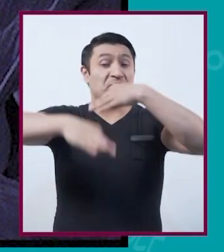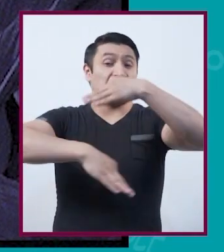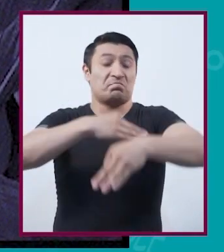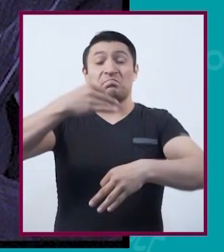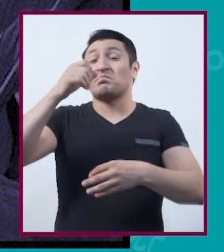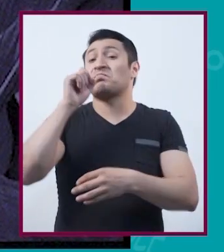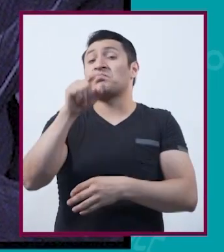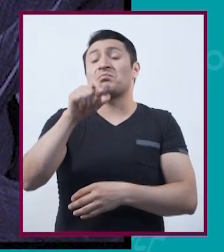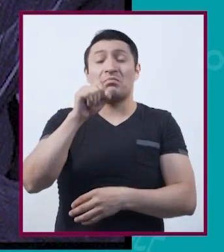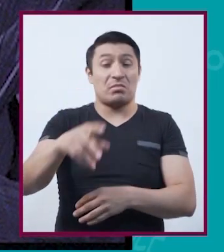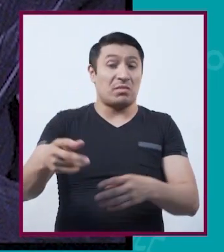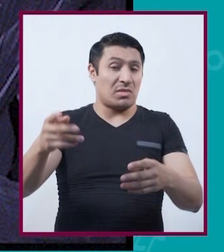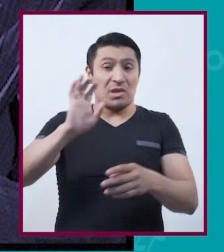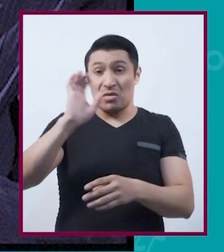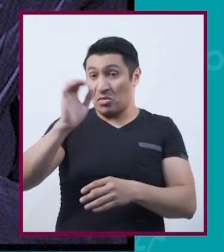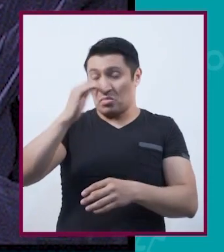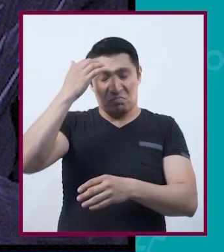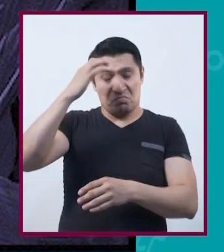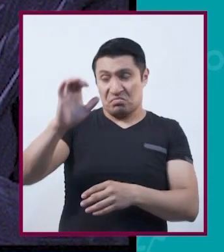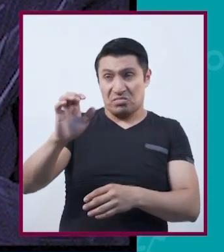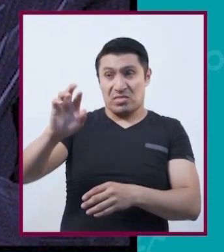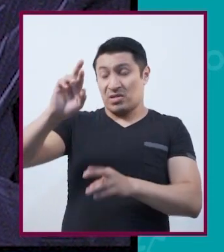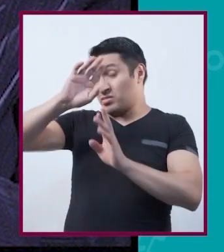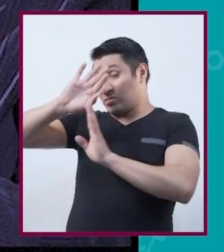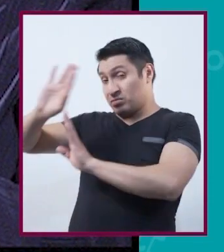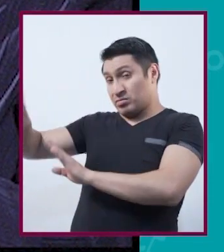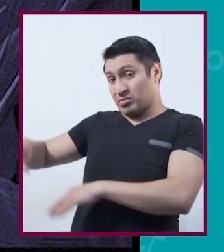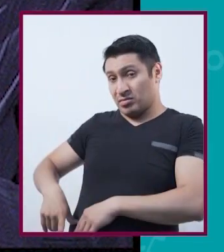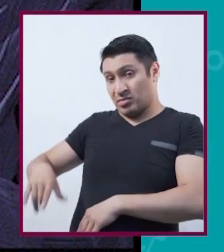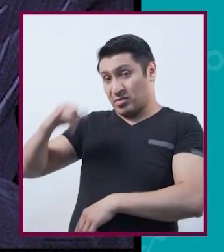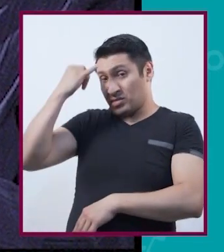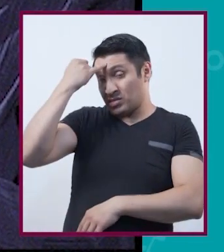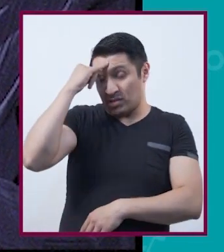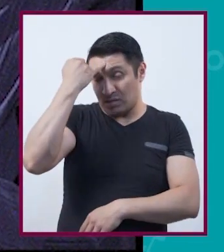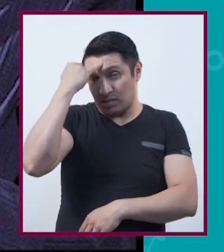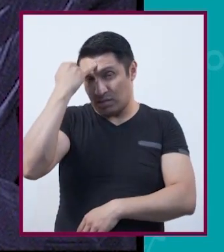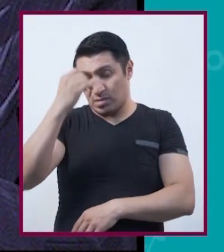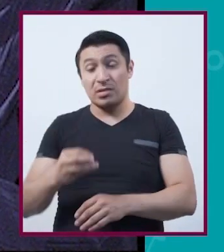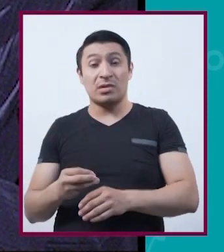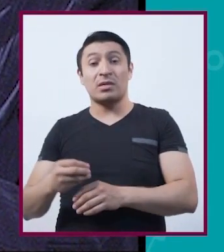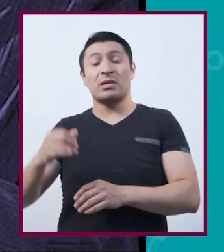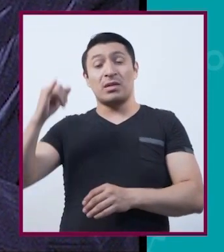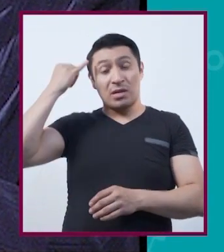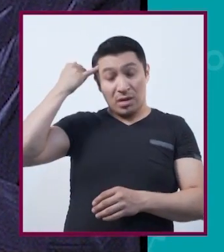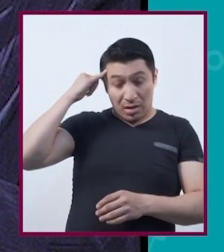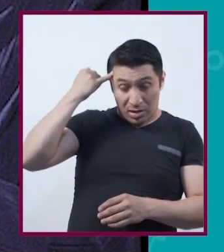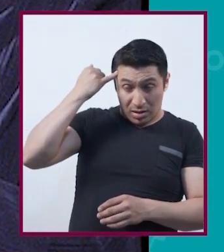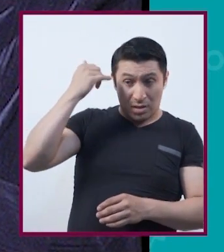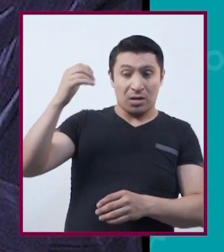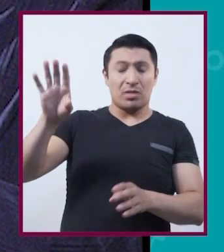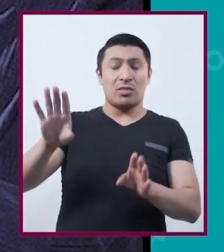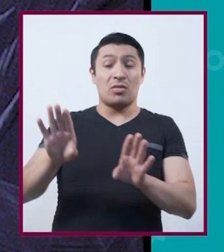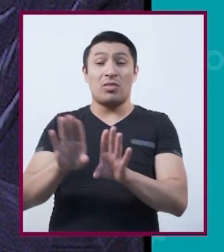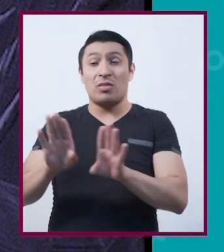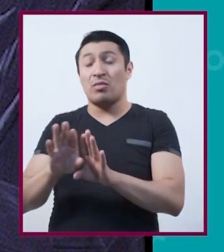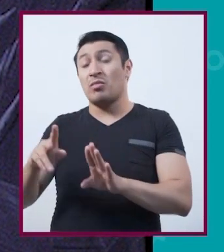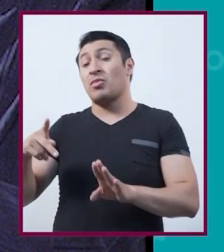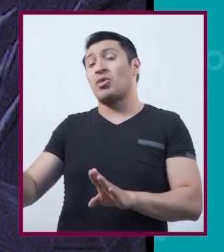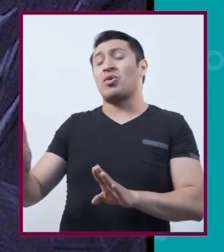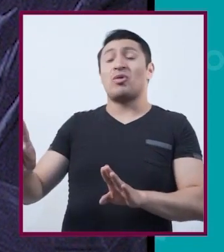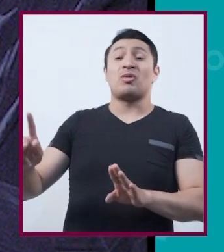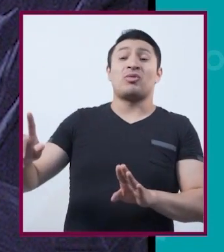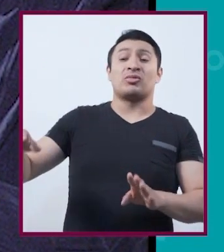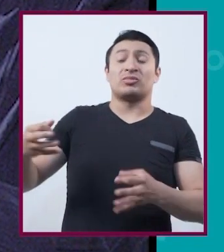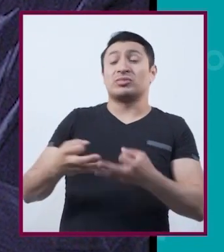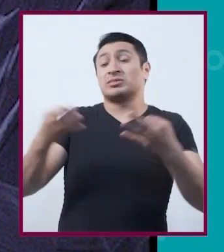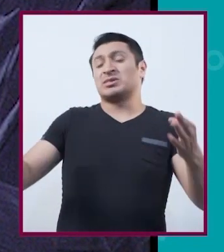sus tierras. Con la reforma se consolidó este ataque a los pueblos con la desamortización de los bienes